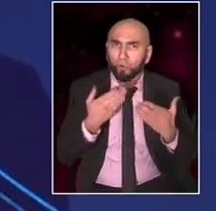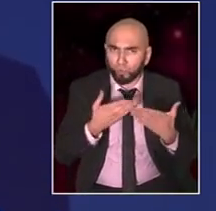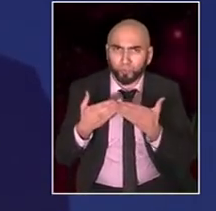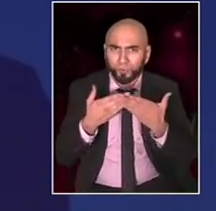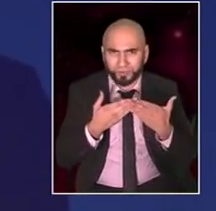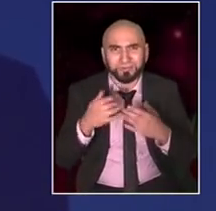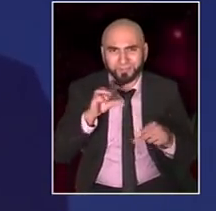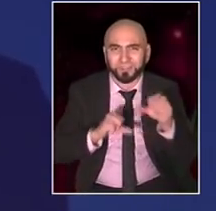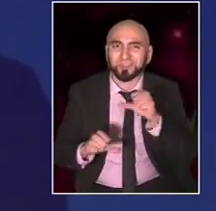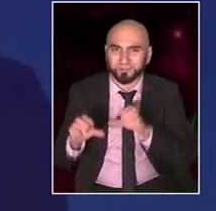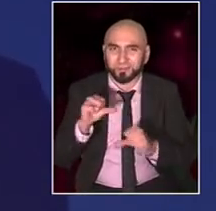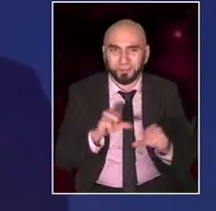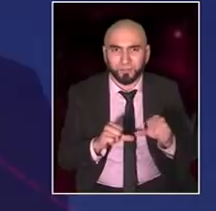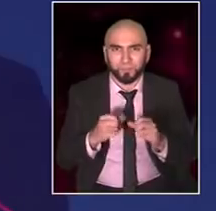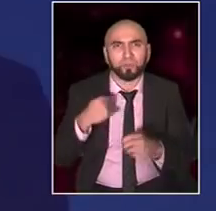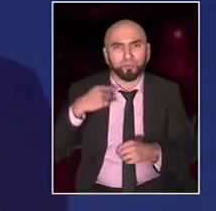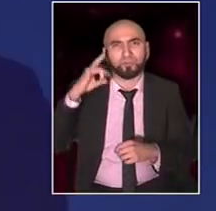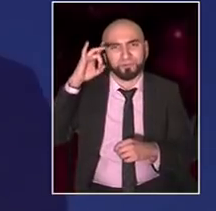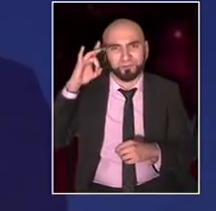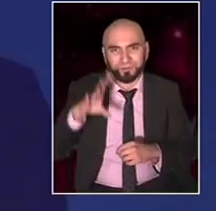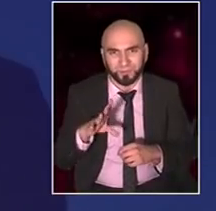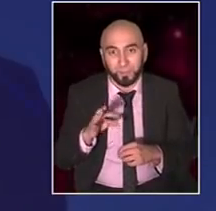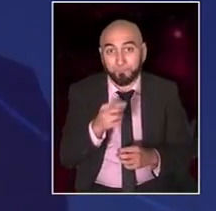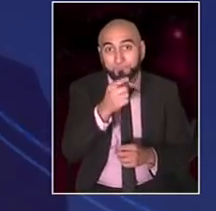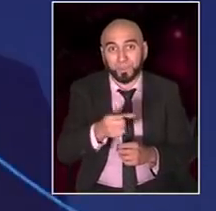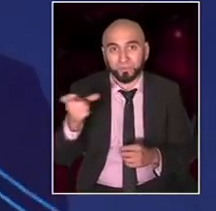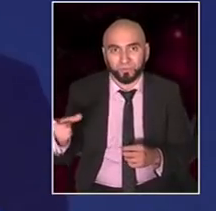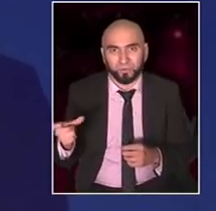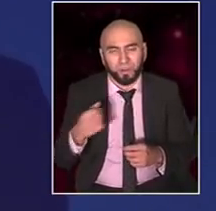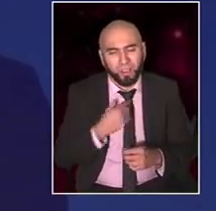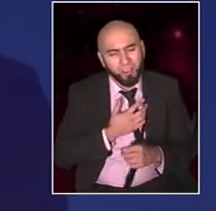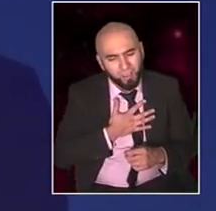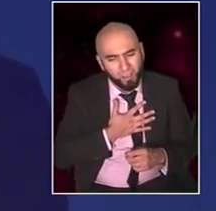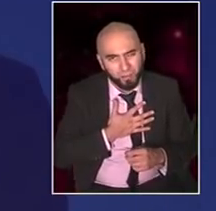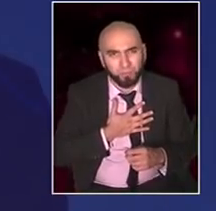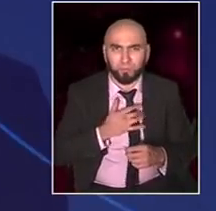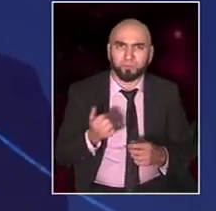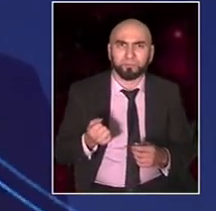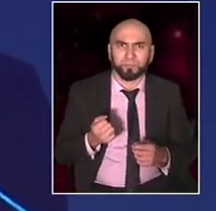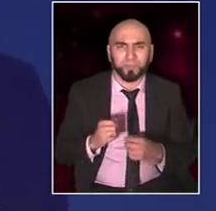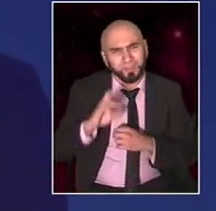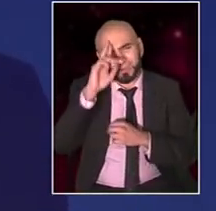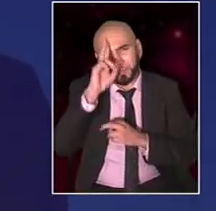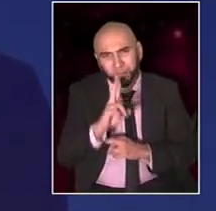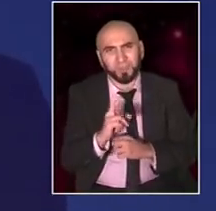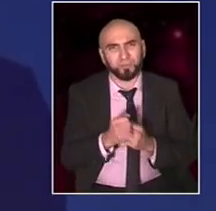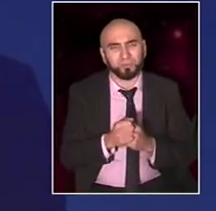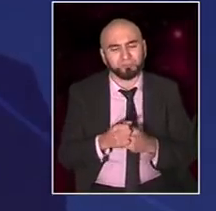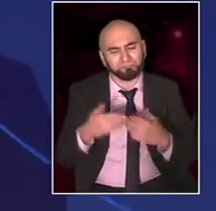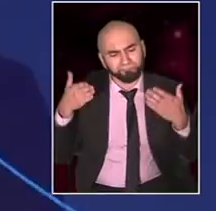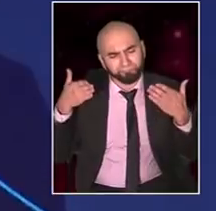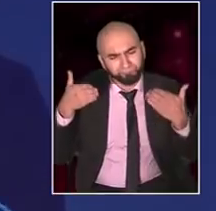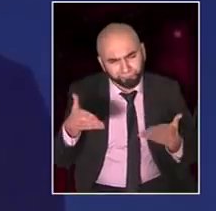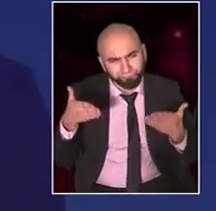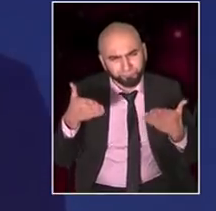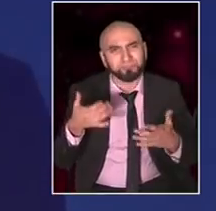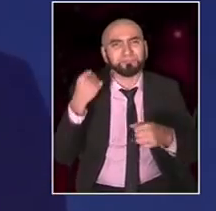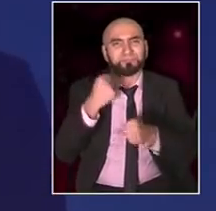y sé el amor que le ponen nuestros científicos, el respeto y la dedicación que siempre han